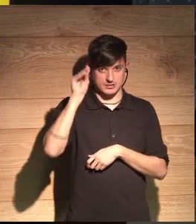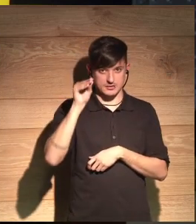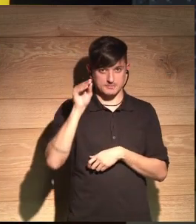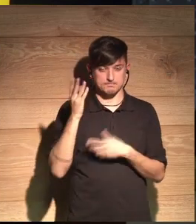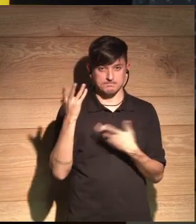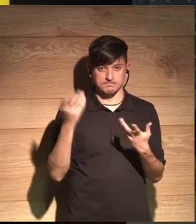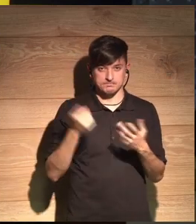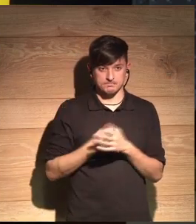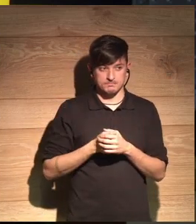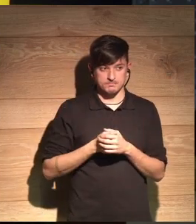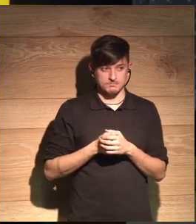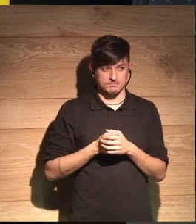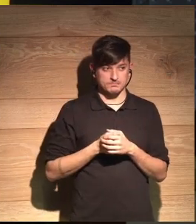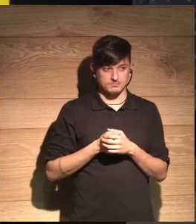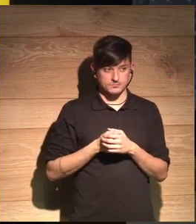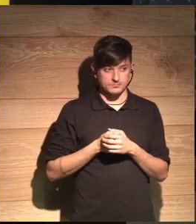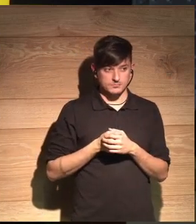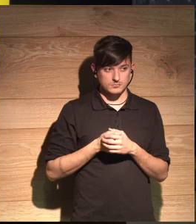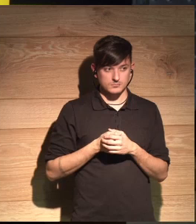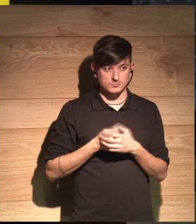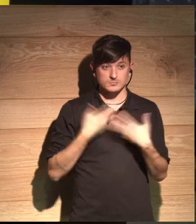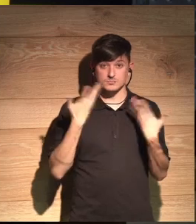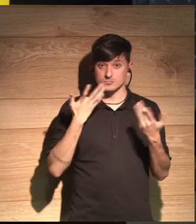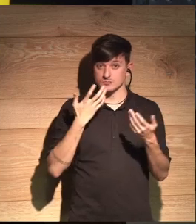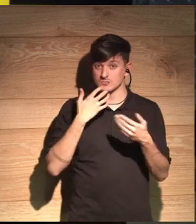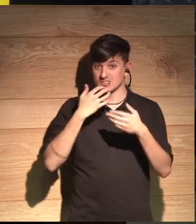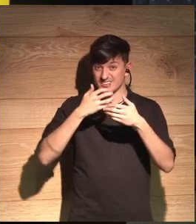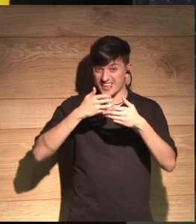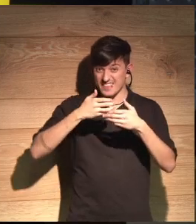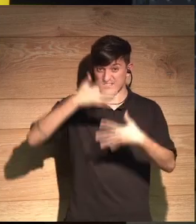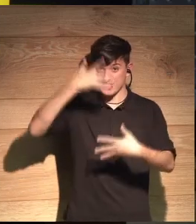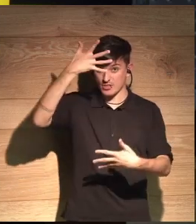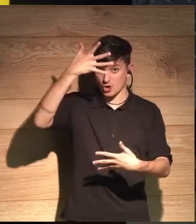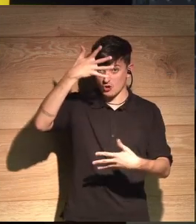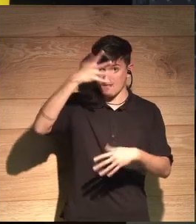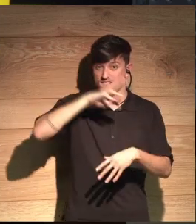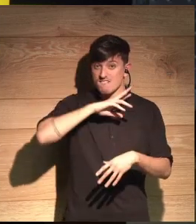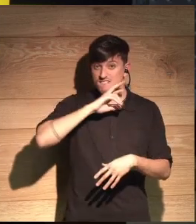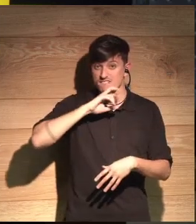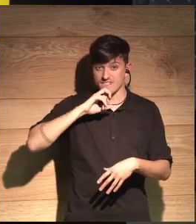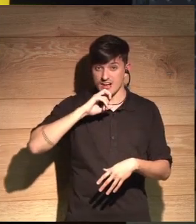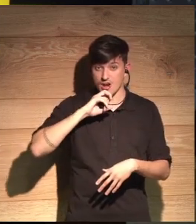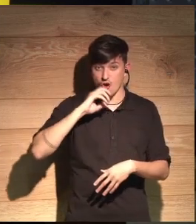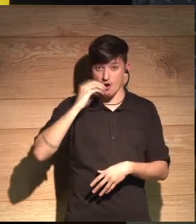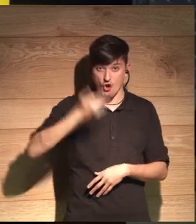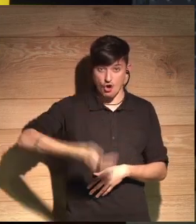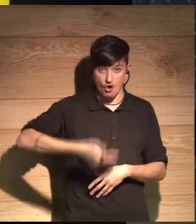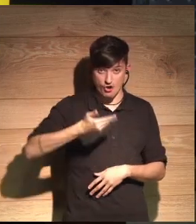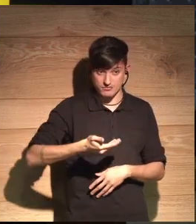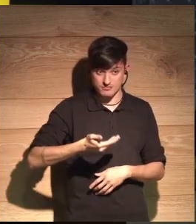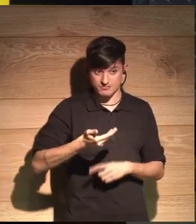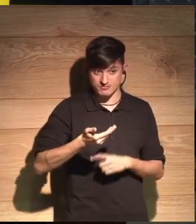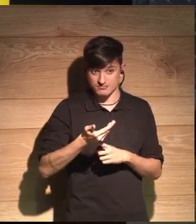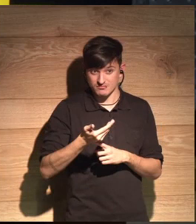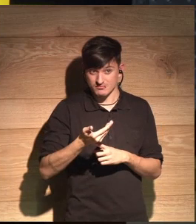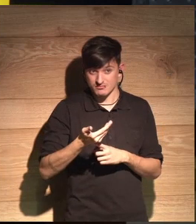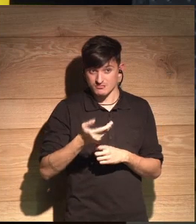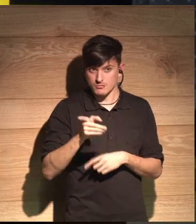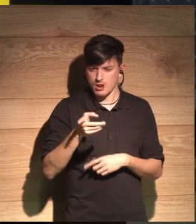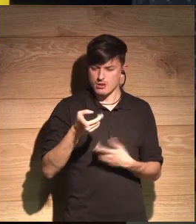que manejar esto el edificio el valor del edificio no es